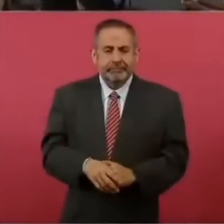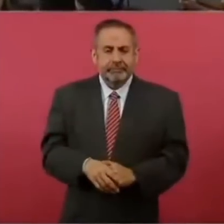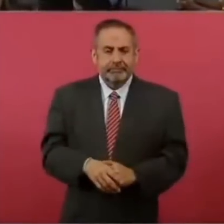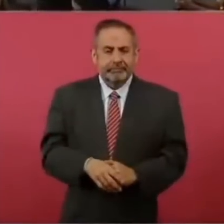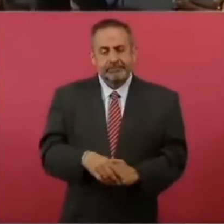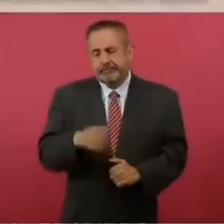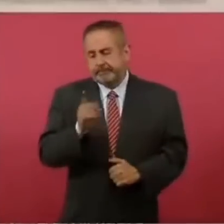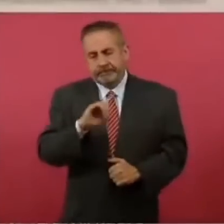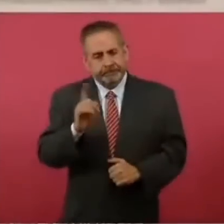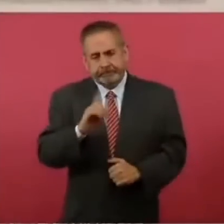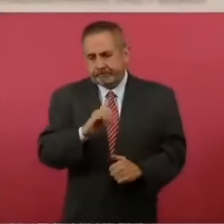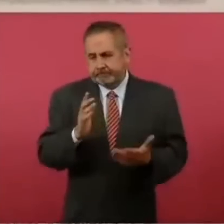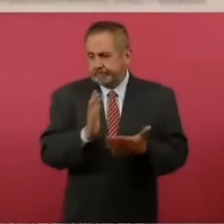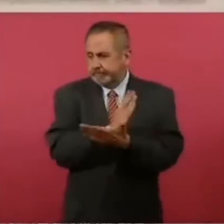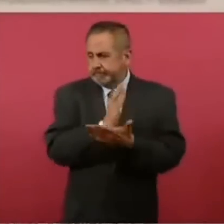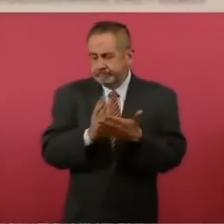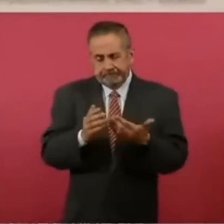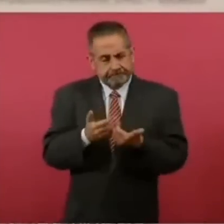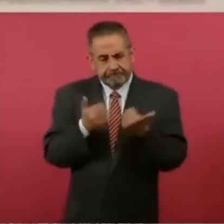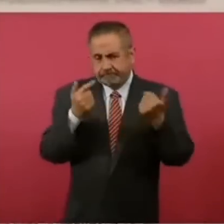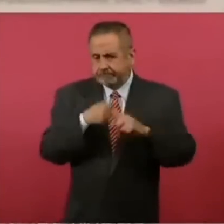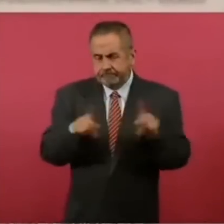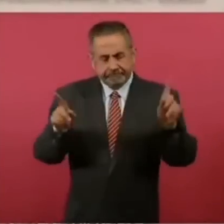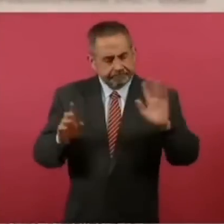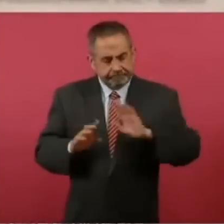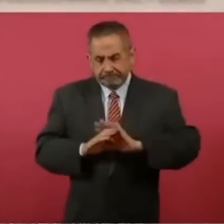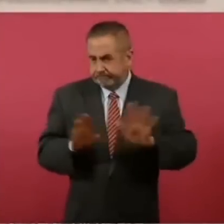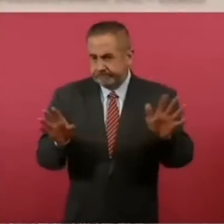Pero esto ya es otra cosa.